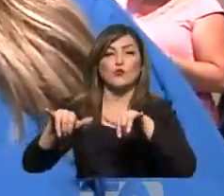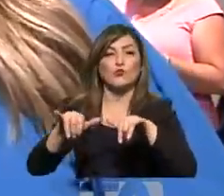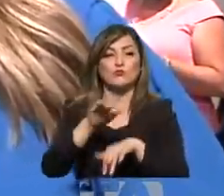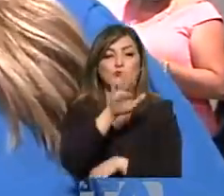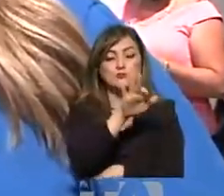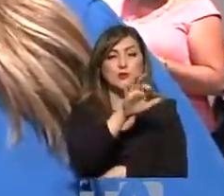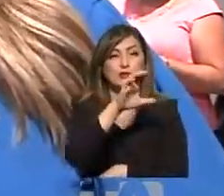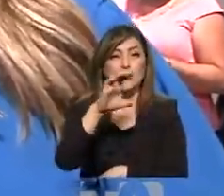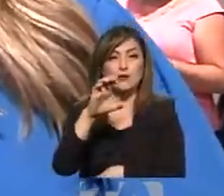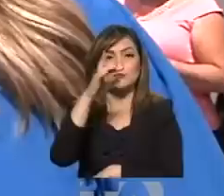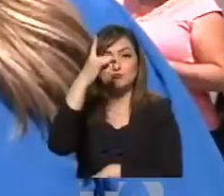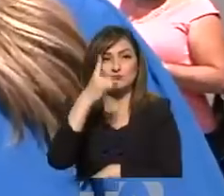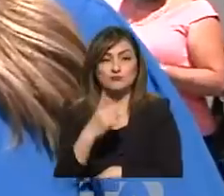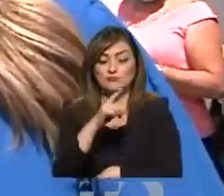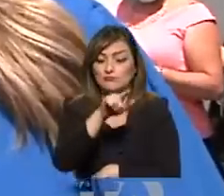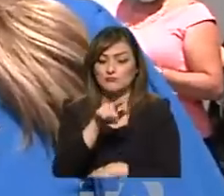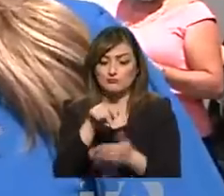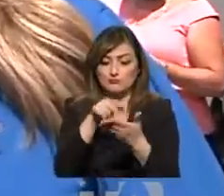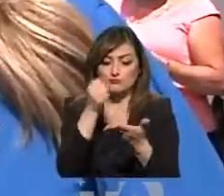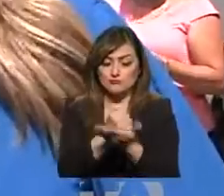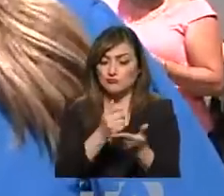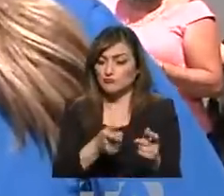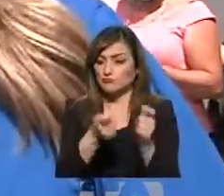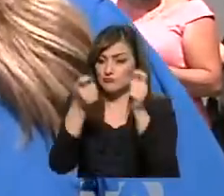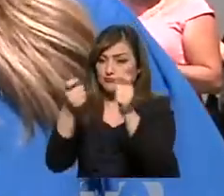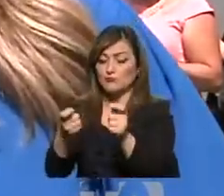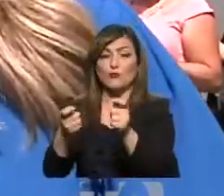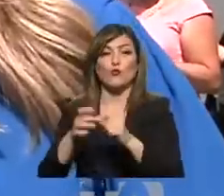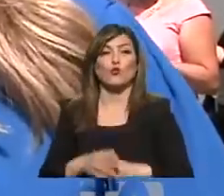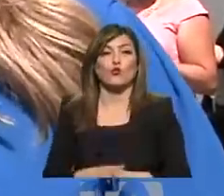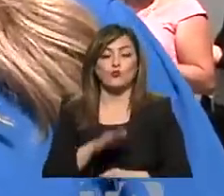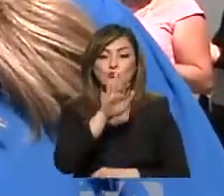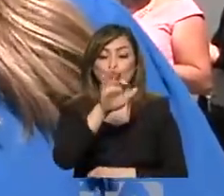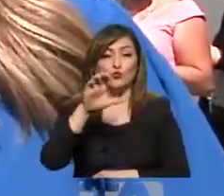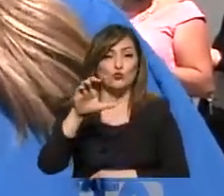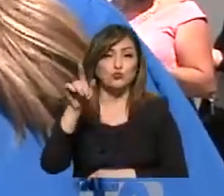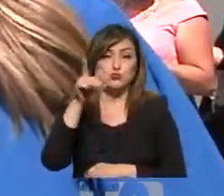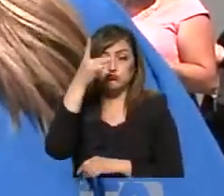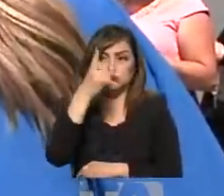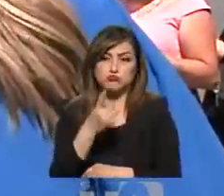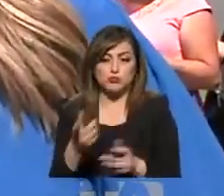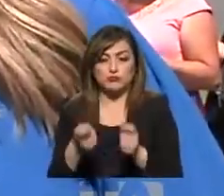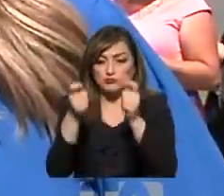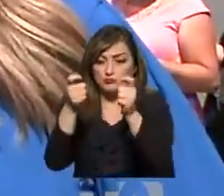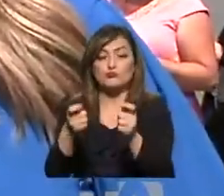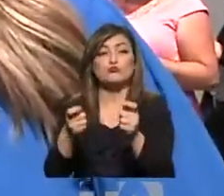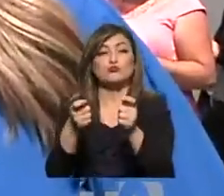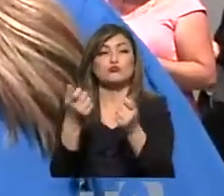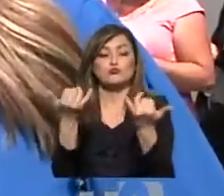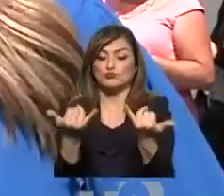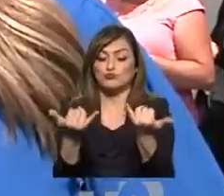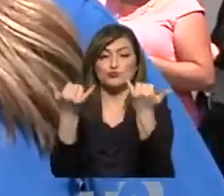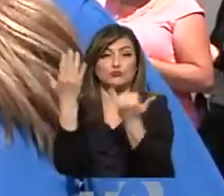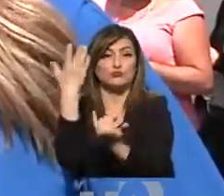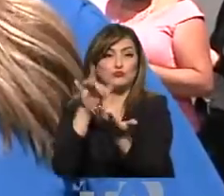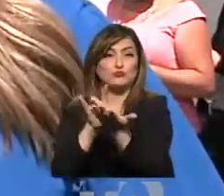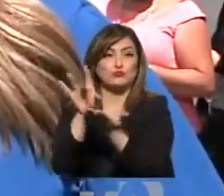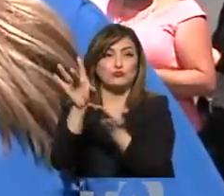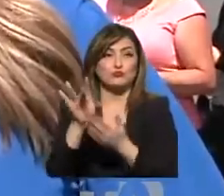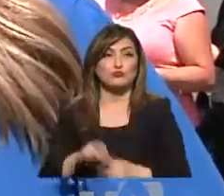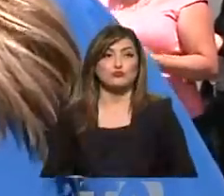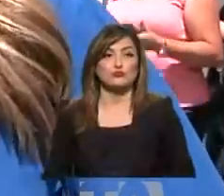Tribunal Contencioso se pronuncie. En este momento se ha pronunciado el contencioso y lo que tenemos el día de hoy es un alcalde